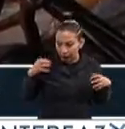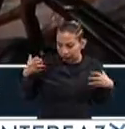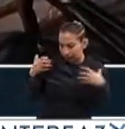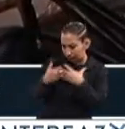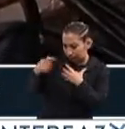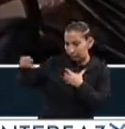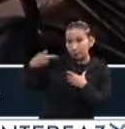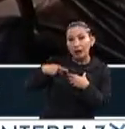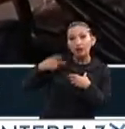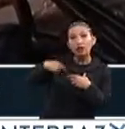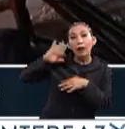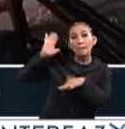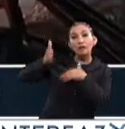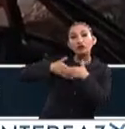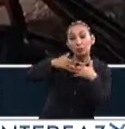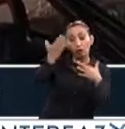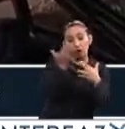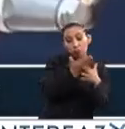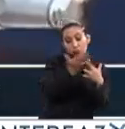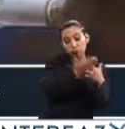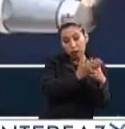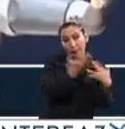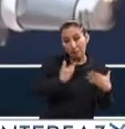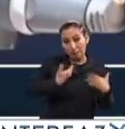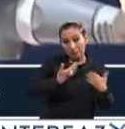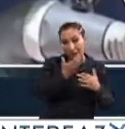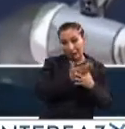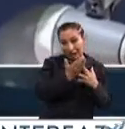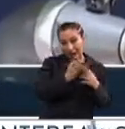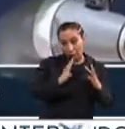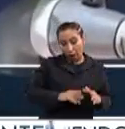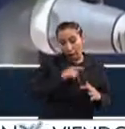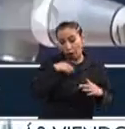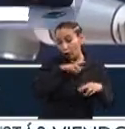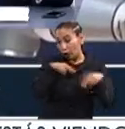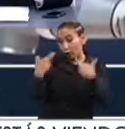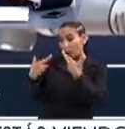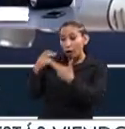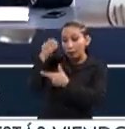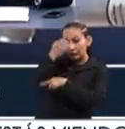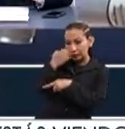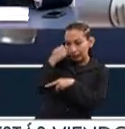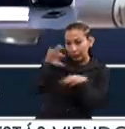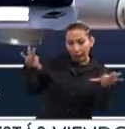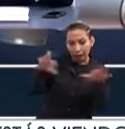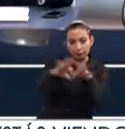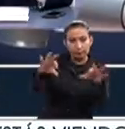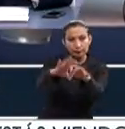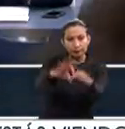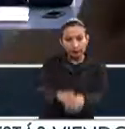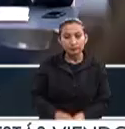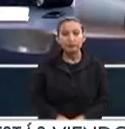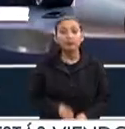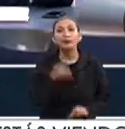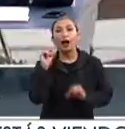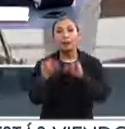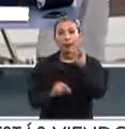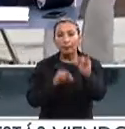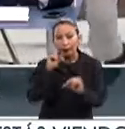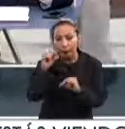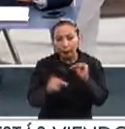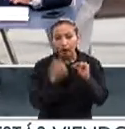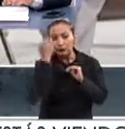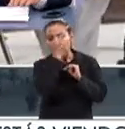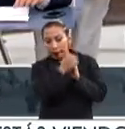compatibilidad con nuestros probables receptores. Toda esta cultura que uno poco a poco va sometiéndose,